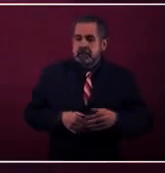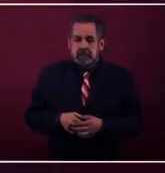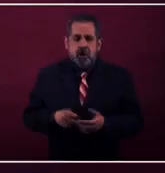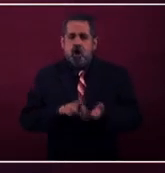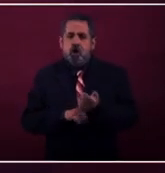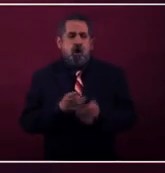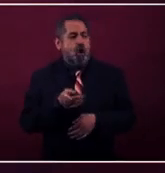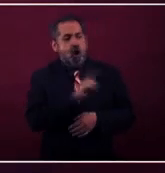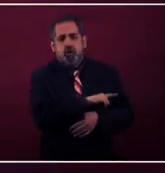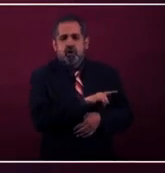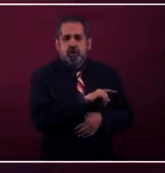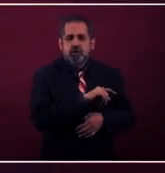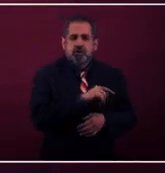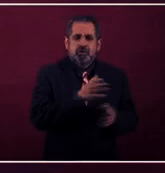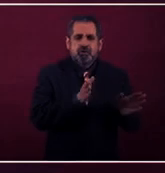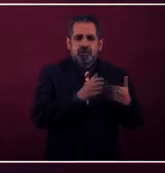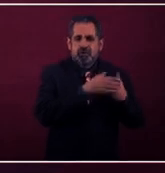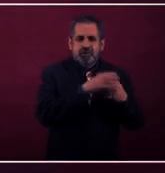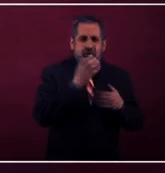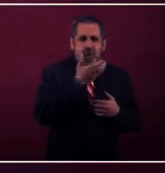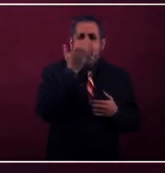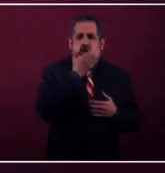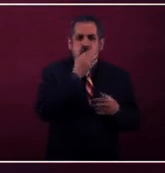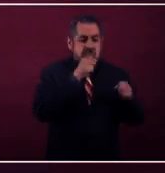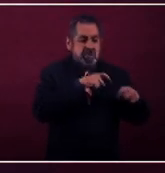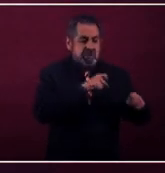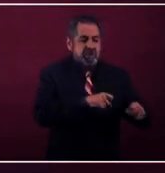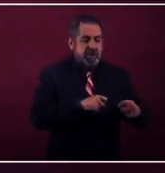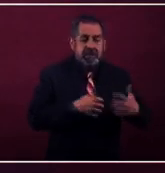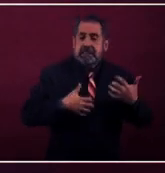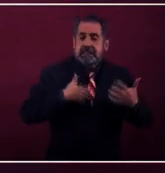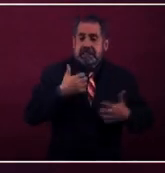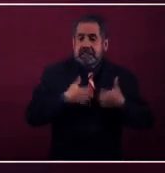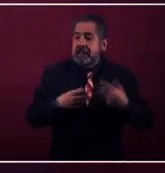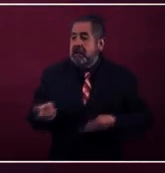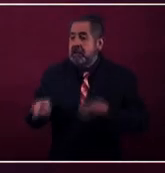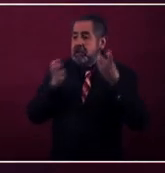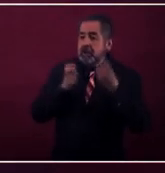enojados, porque ya no hay robadera,